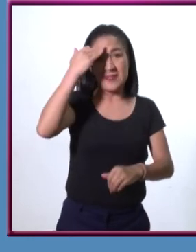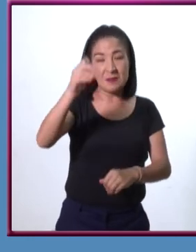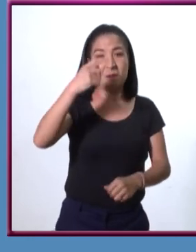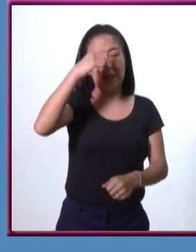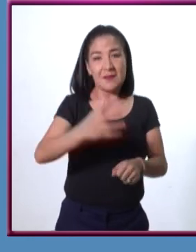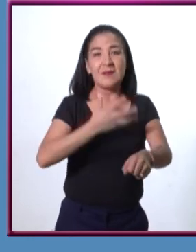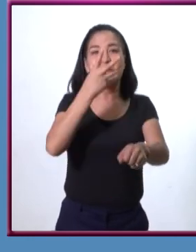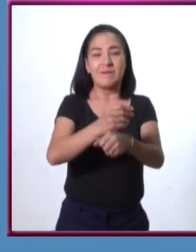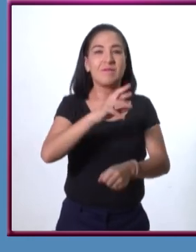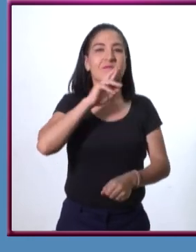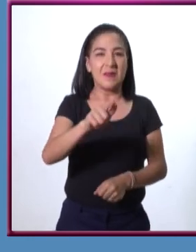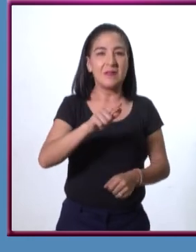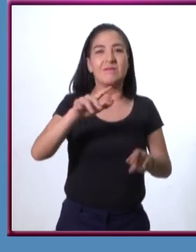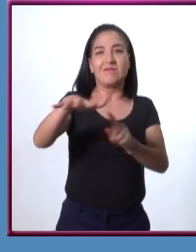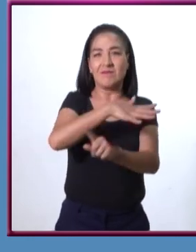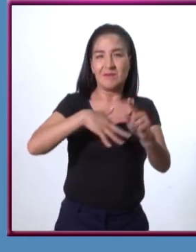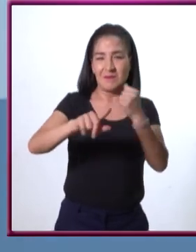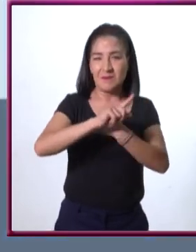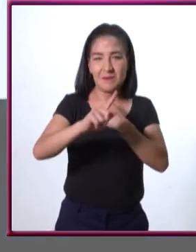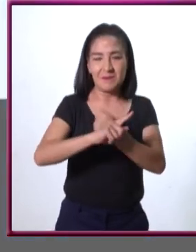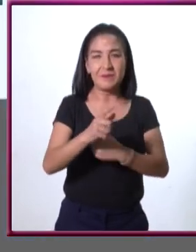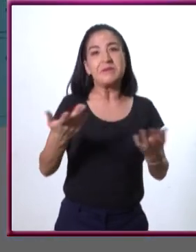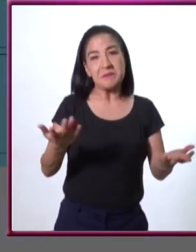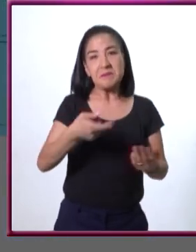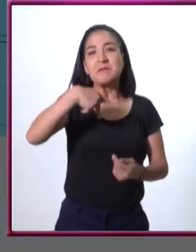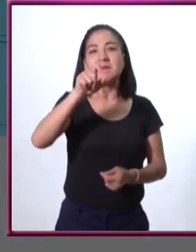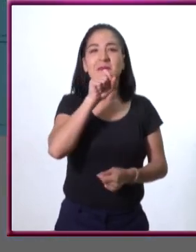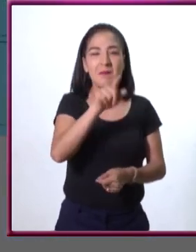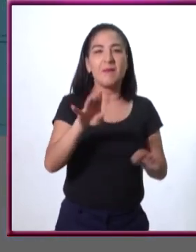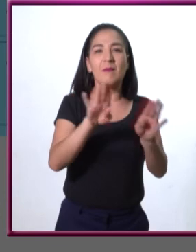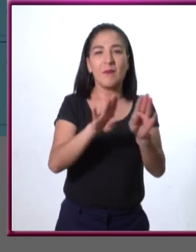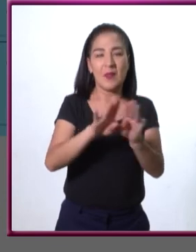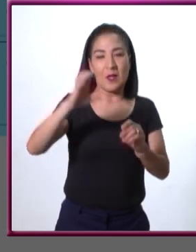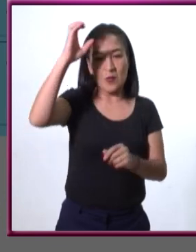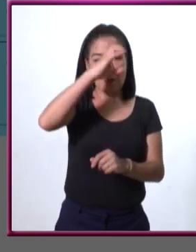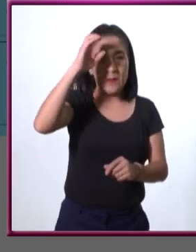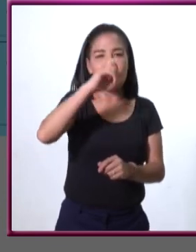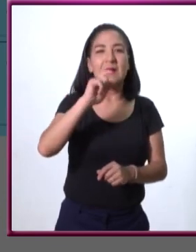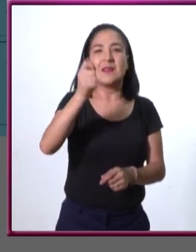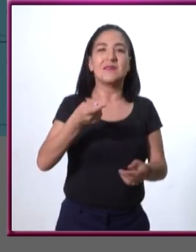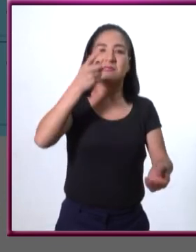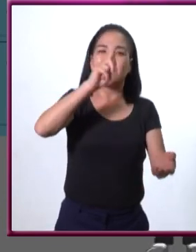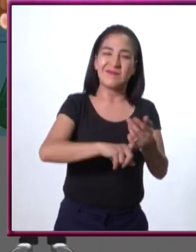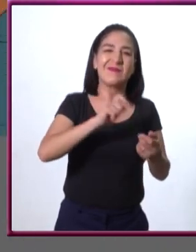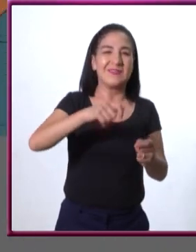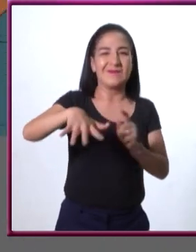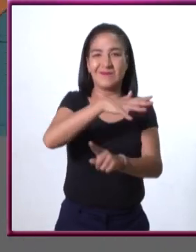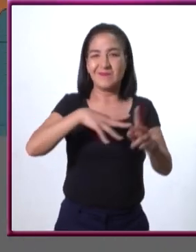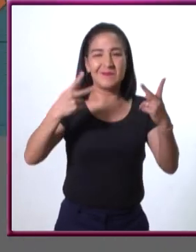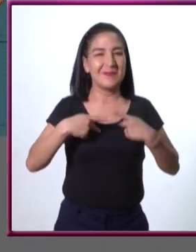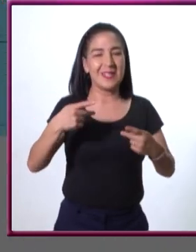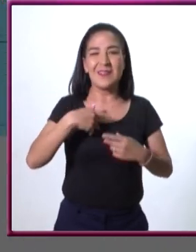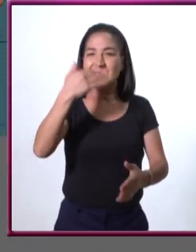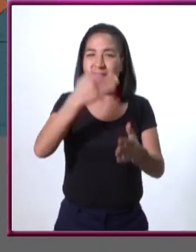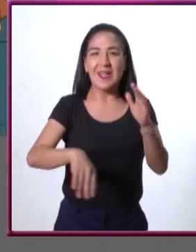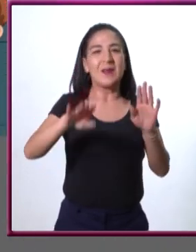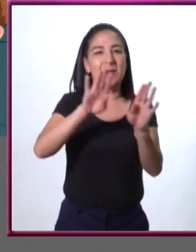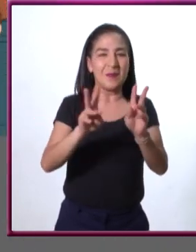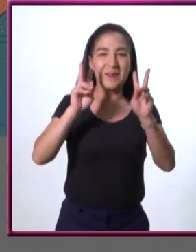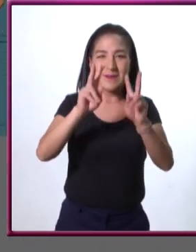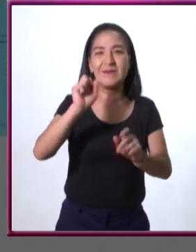para resolver los problemas sociales. Sin embargo, la cultura punitiva está tan arraigada en la sociedad que incluso funciona